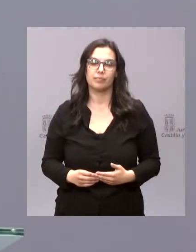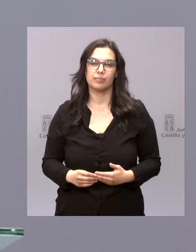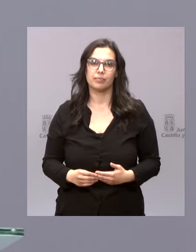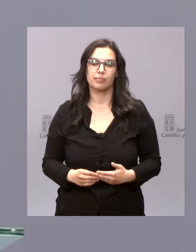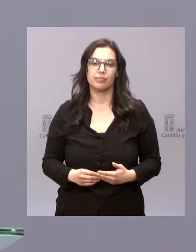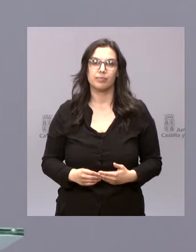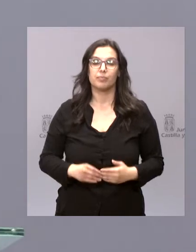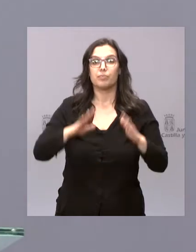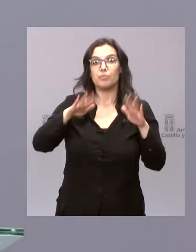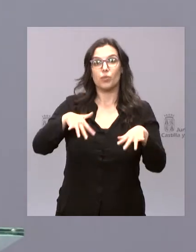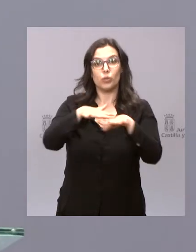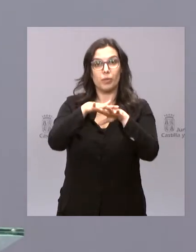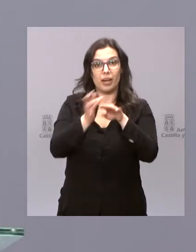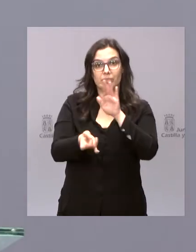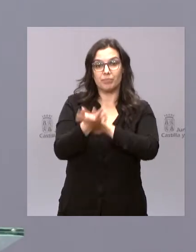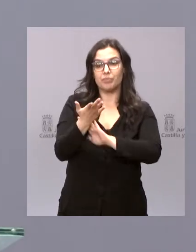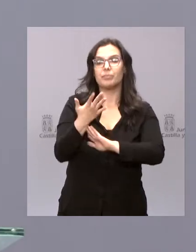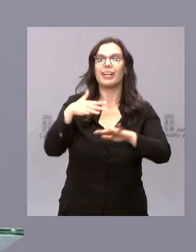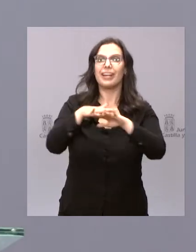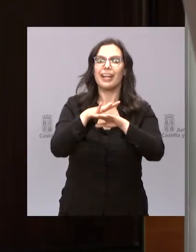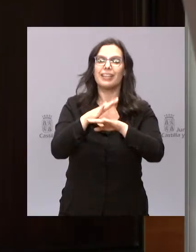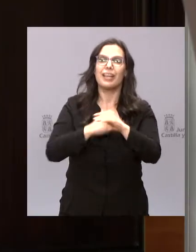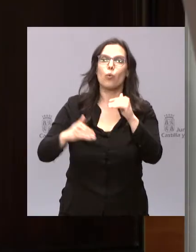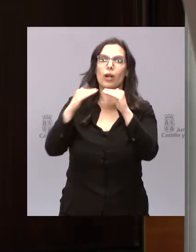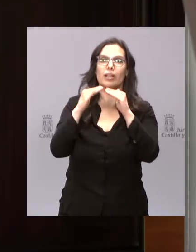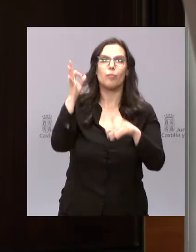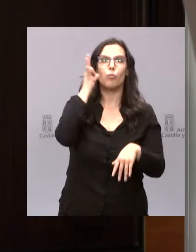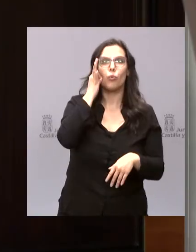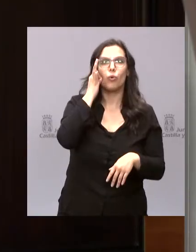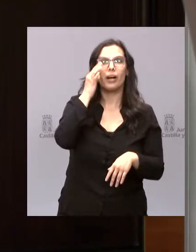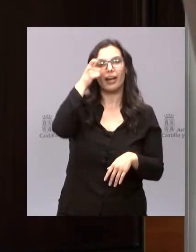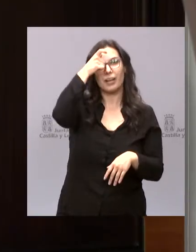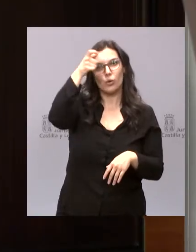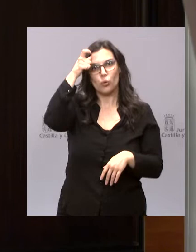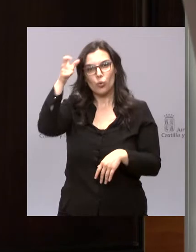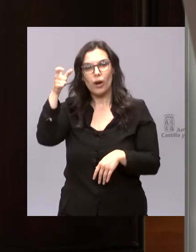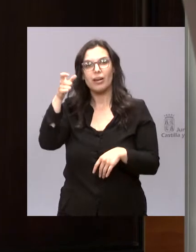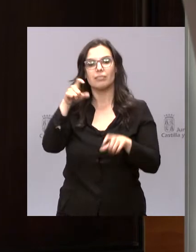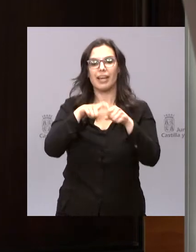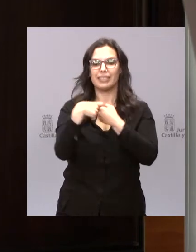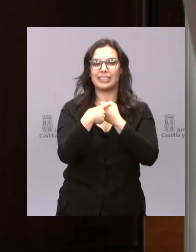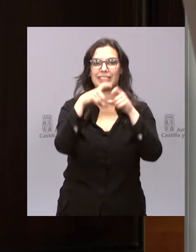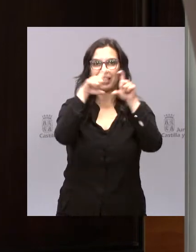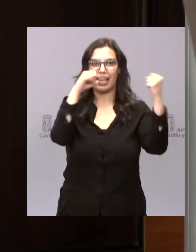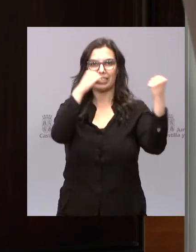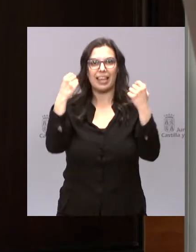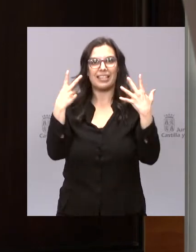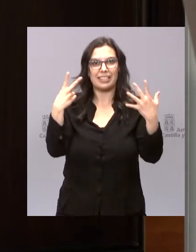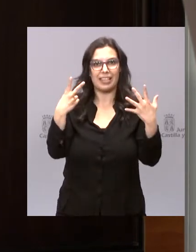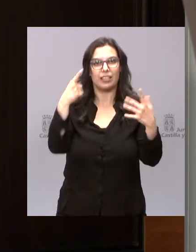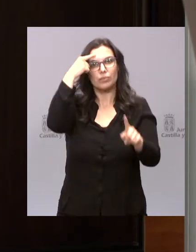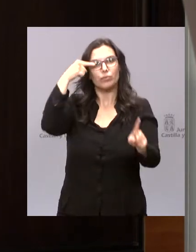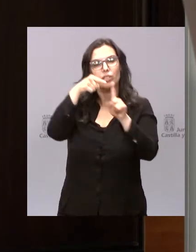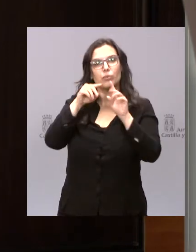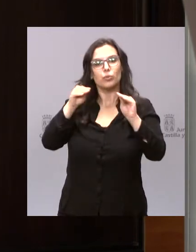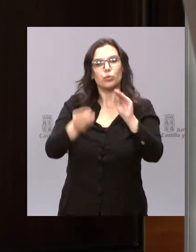La última red constituida ha sido la Red de Igualdad de Mujer Rural, conformada por 7 entidades y cuya finalidad es la de generar estrategias de